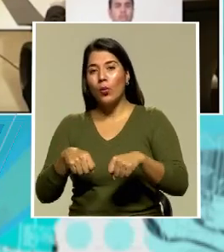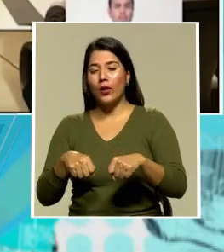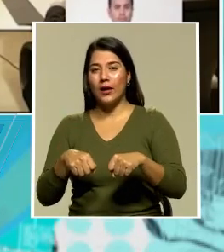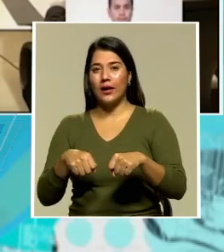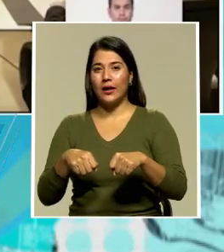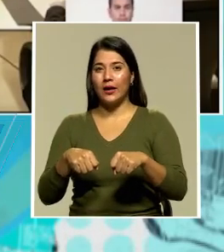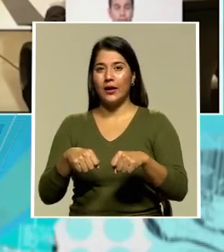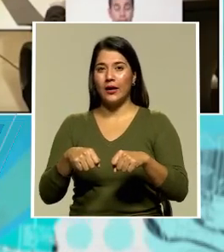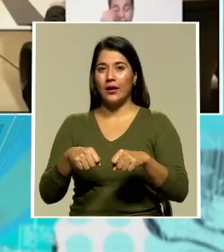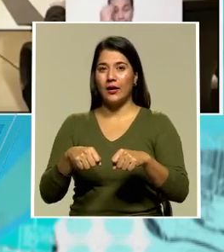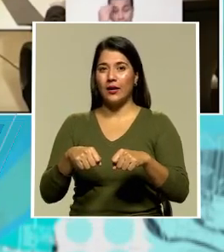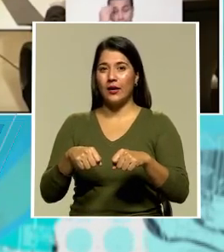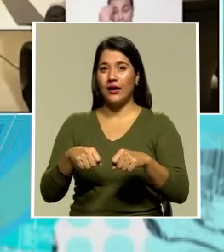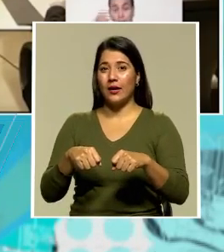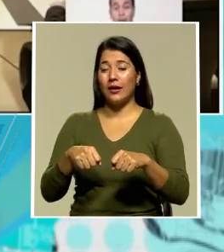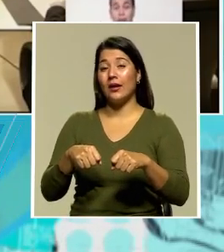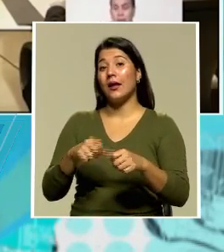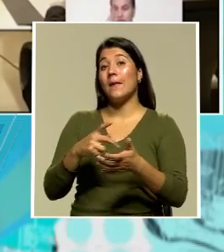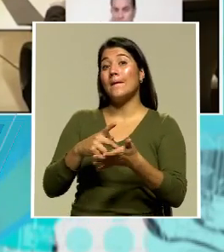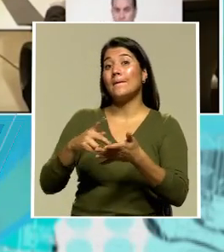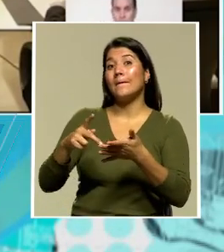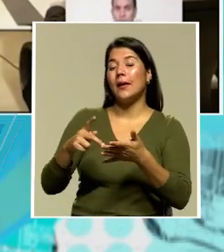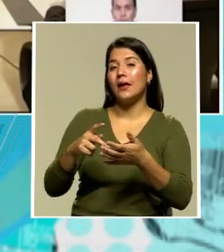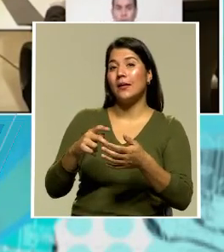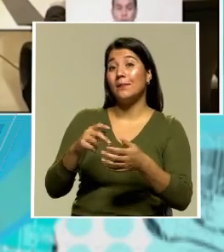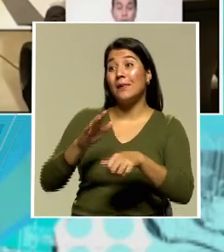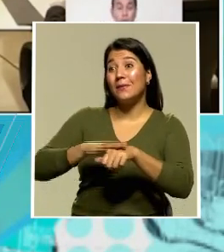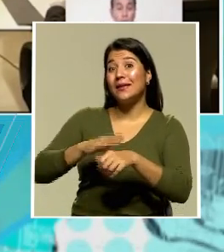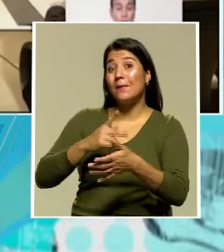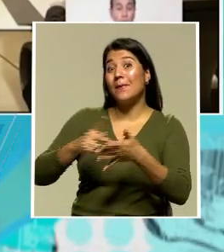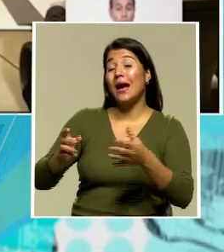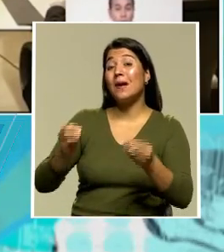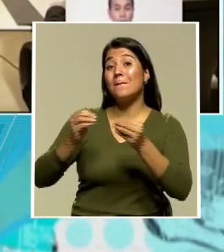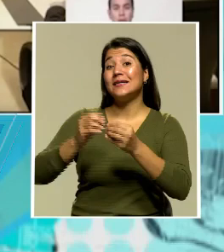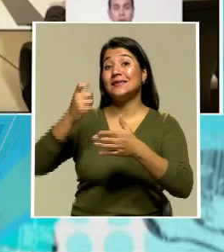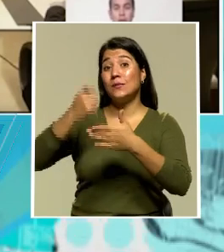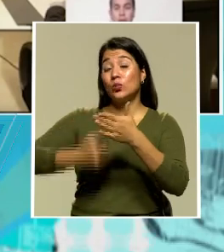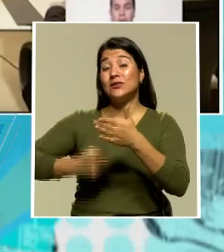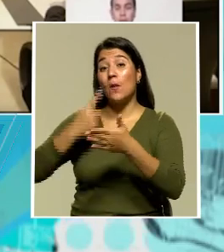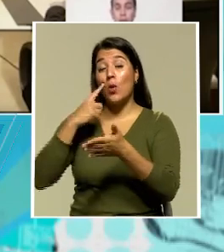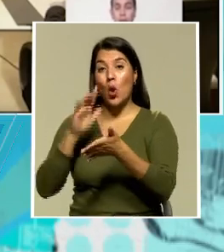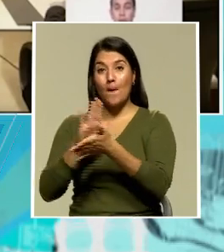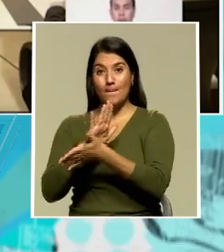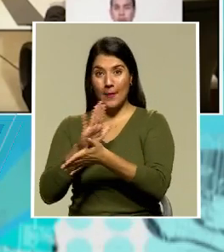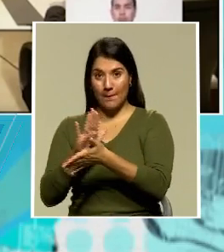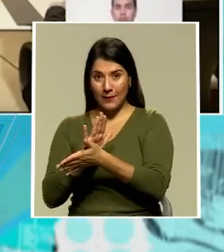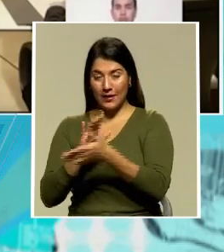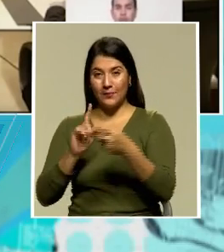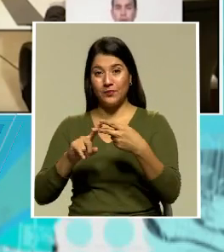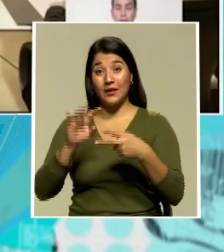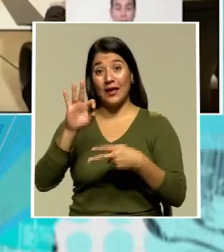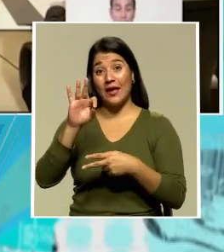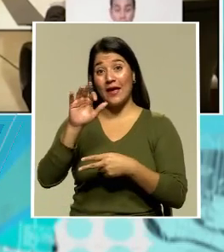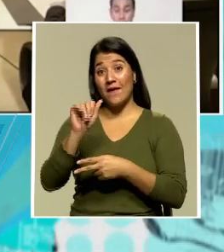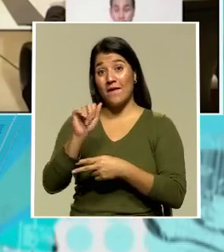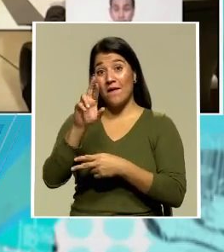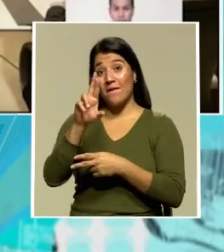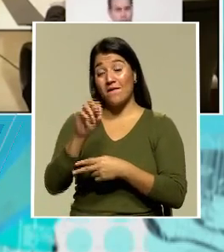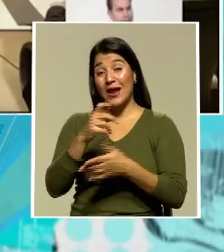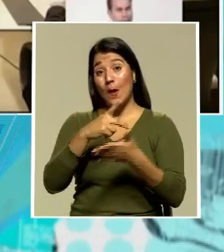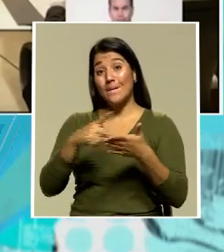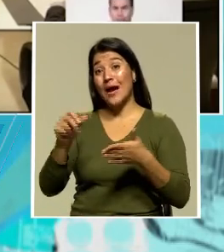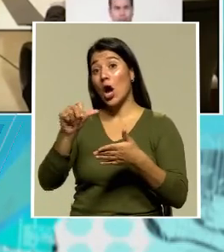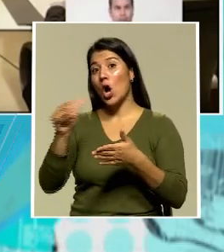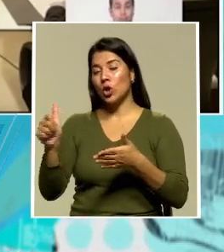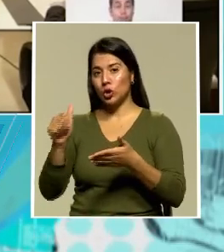impuestos por la materia prima del papel. El Faro, que es un periódico digital, también paga otro tipo de impuestos y los ha